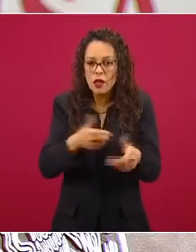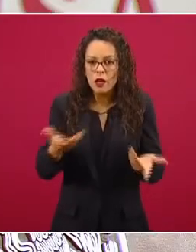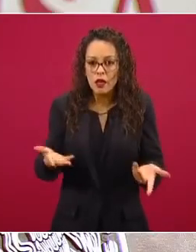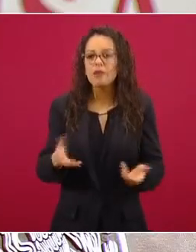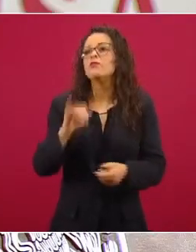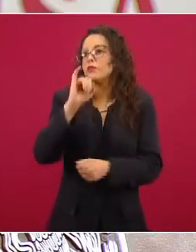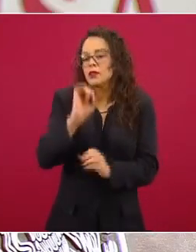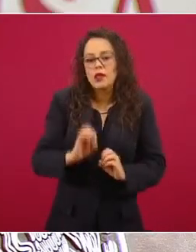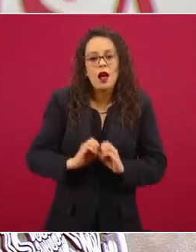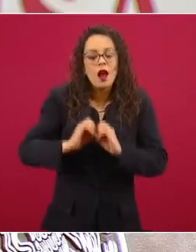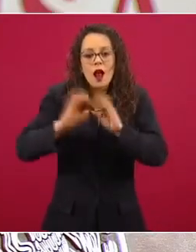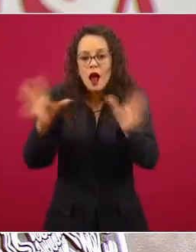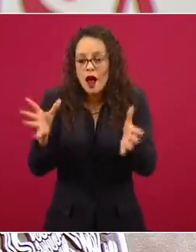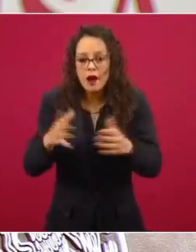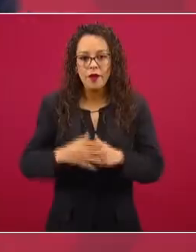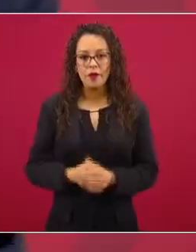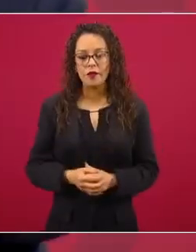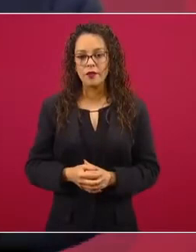porque